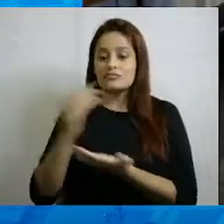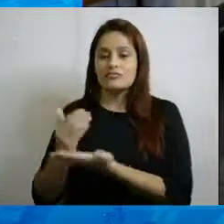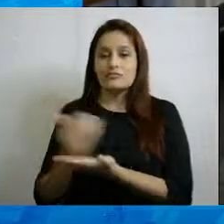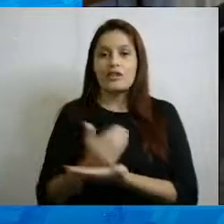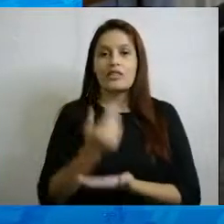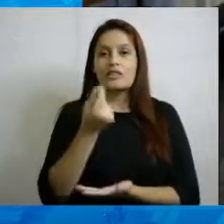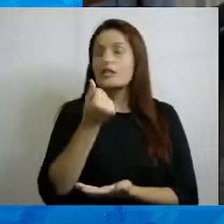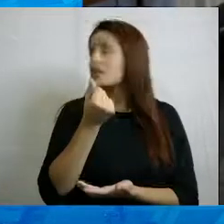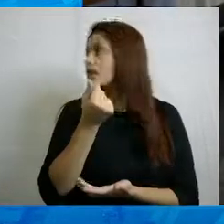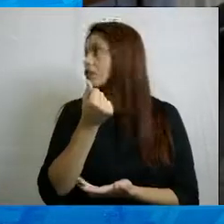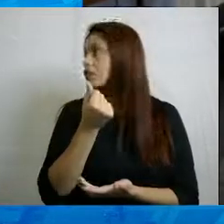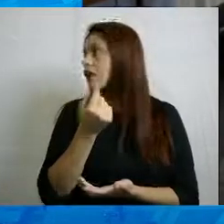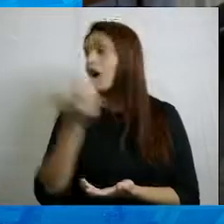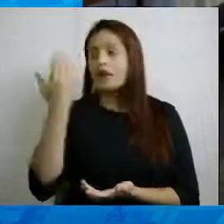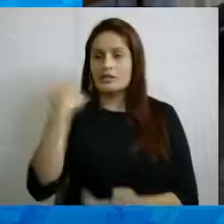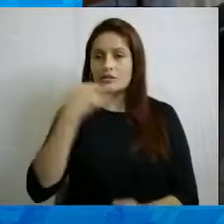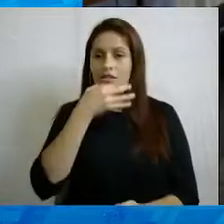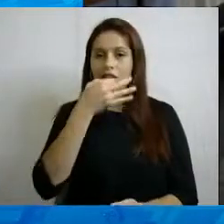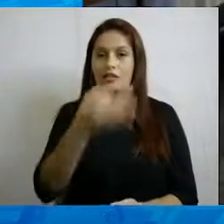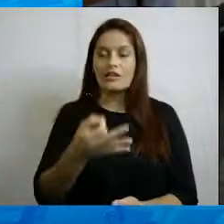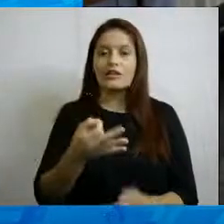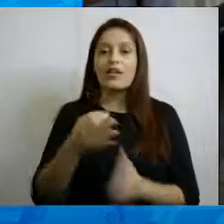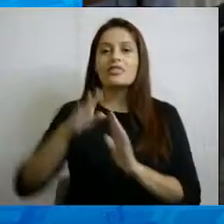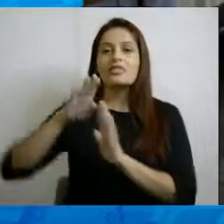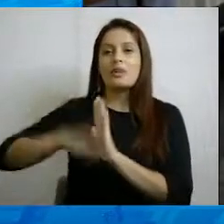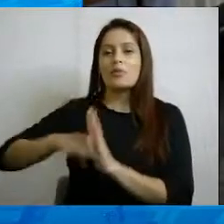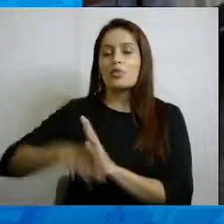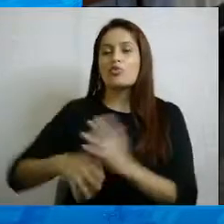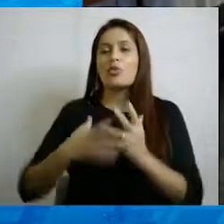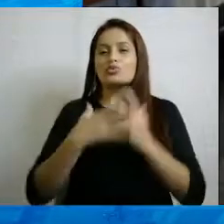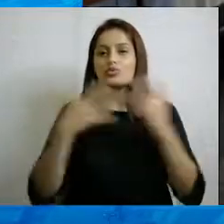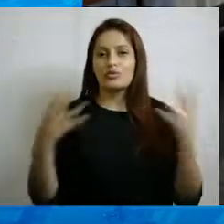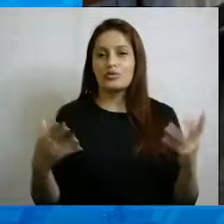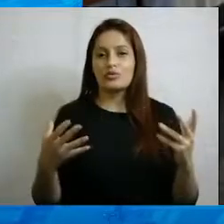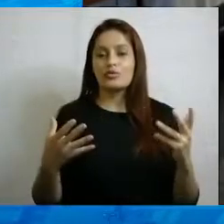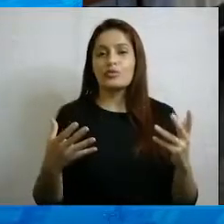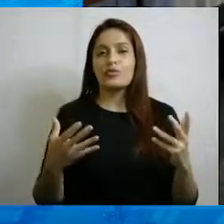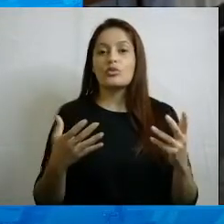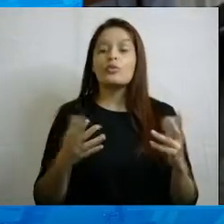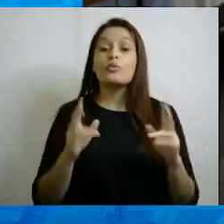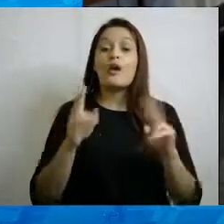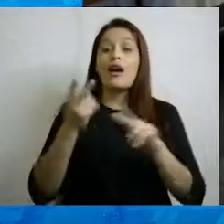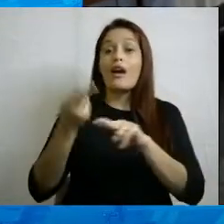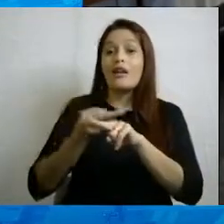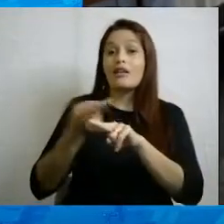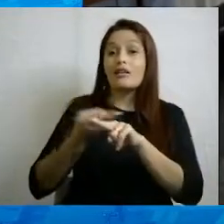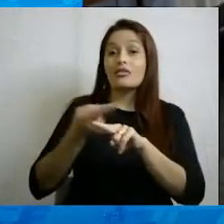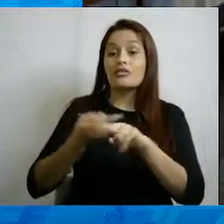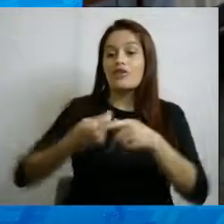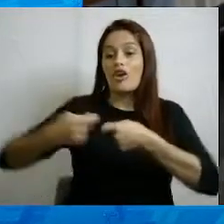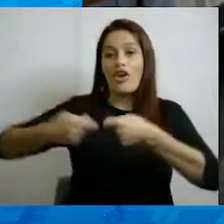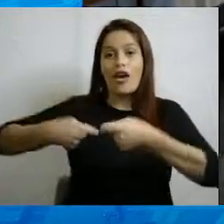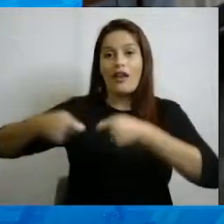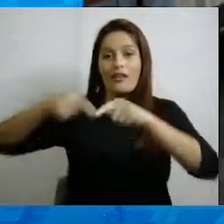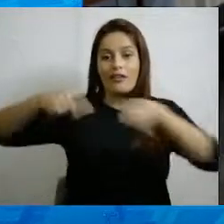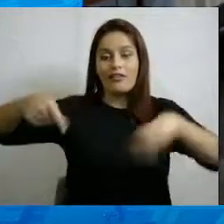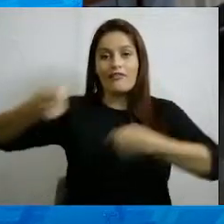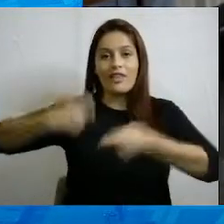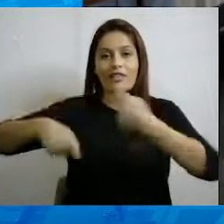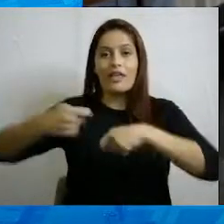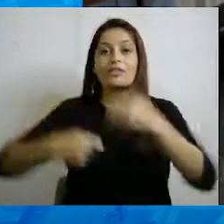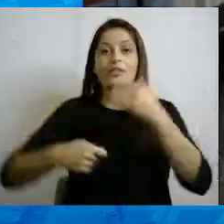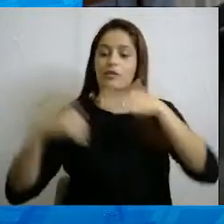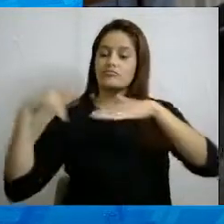lo dije anteriormente, ha disminuido bastante, ya sea por concepto de arriendo en locales comerciales como en los